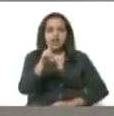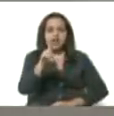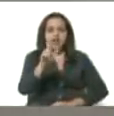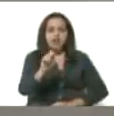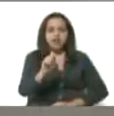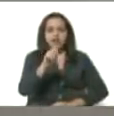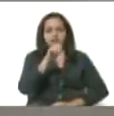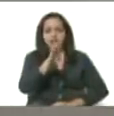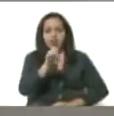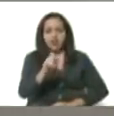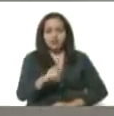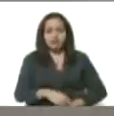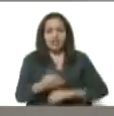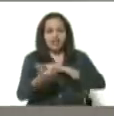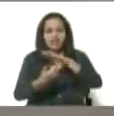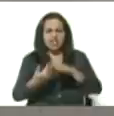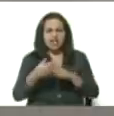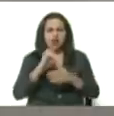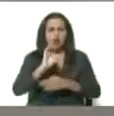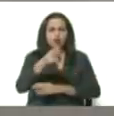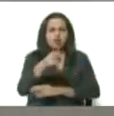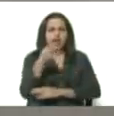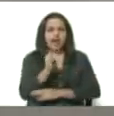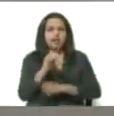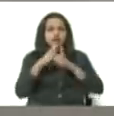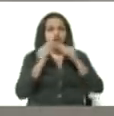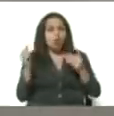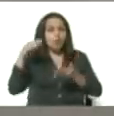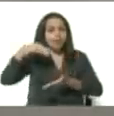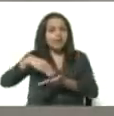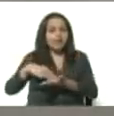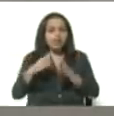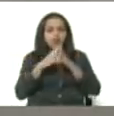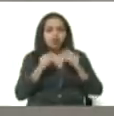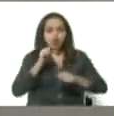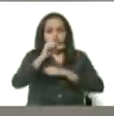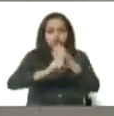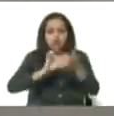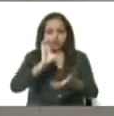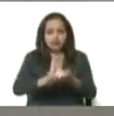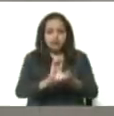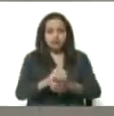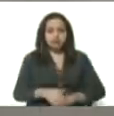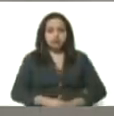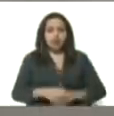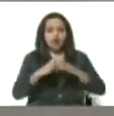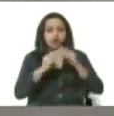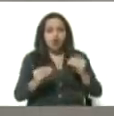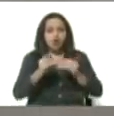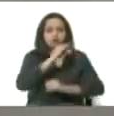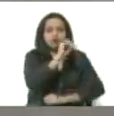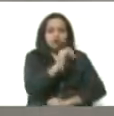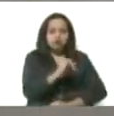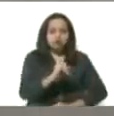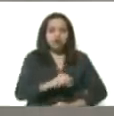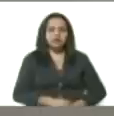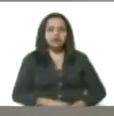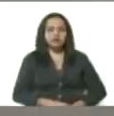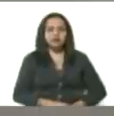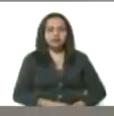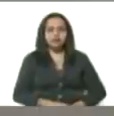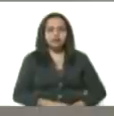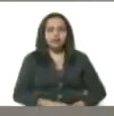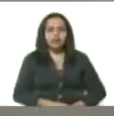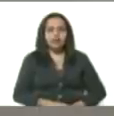Coche, está todo el estado Miranda, está todo el distrito capital, todo el estado Zulia, está